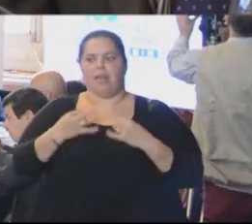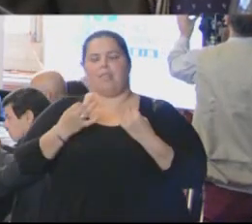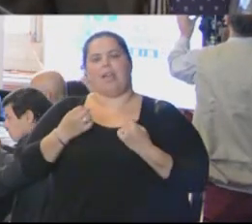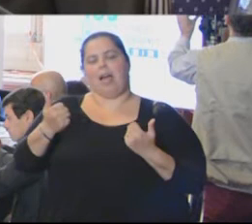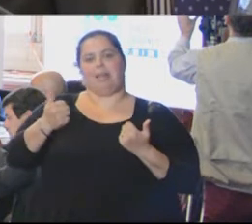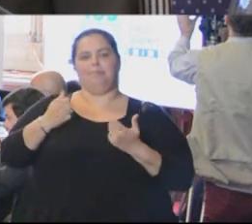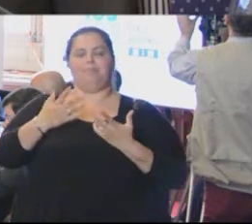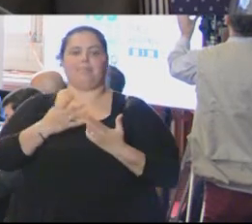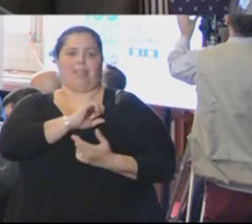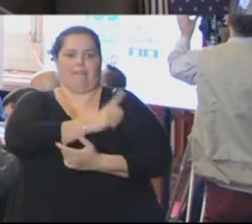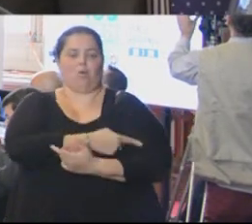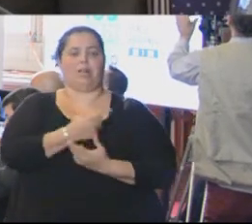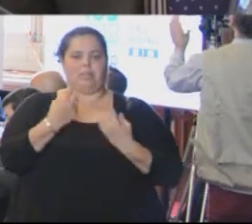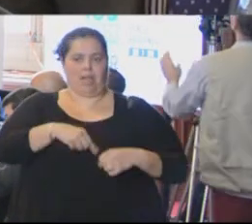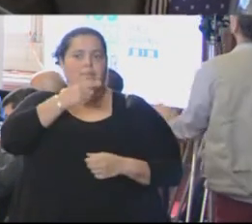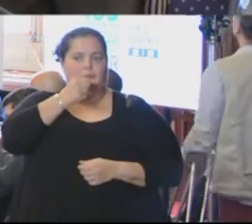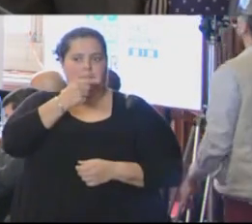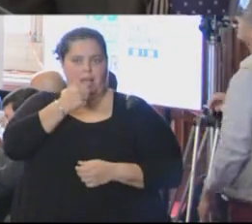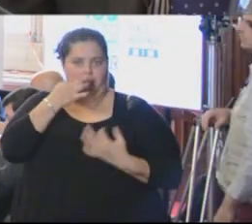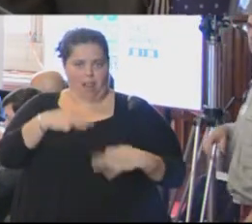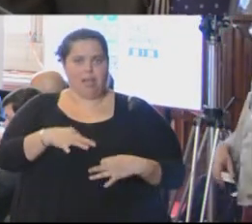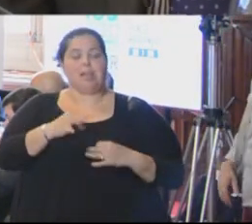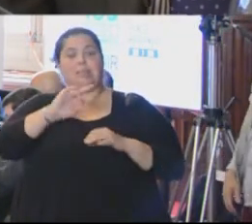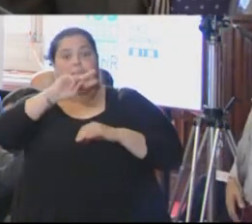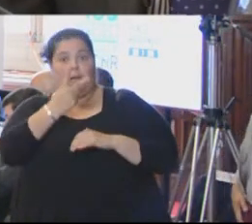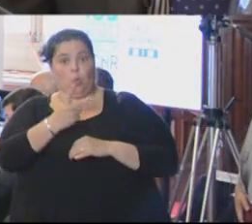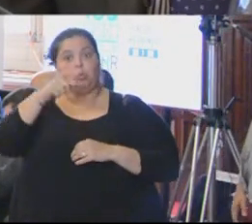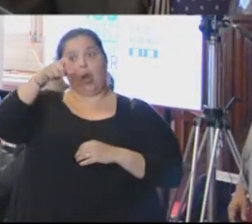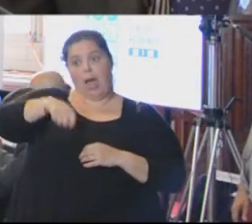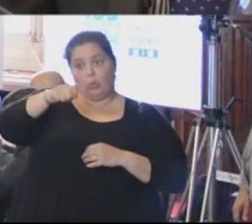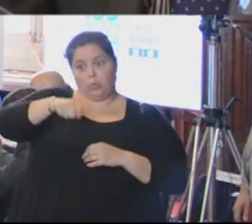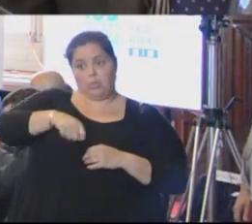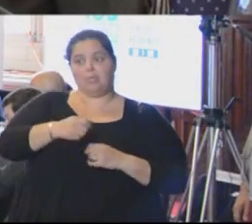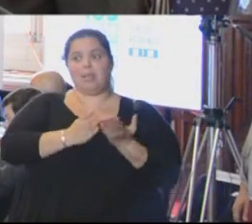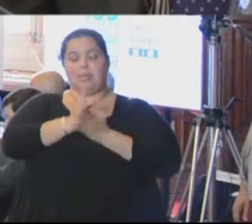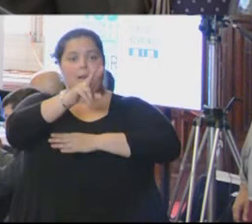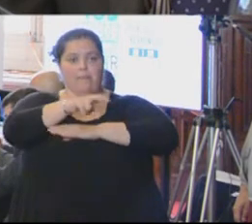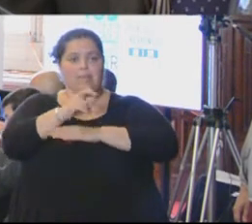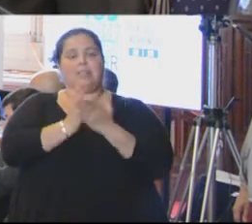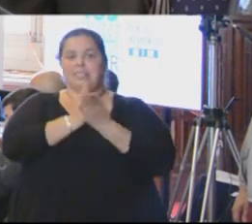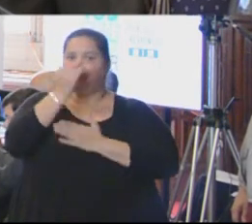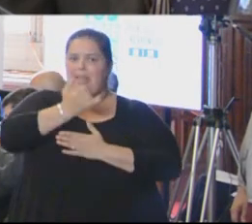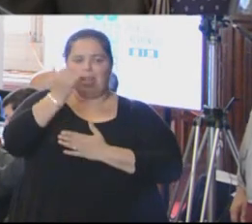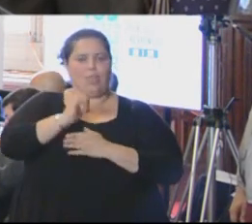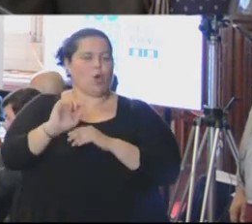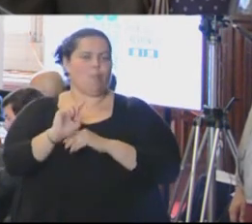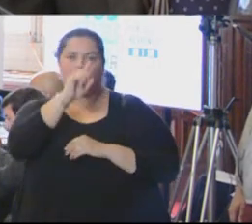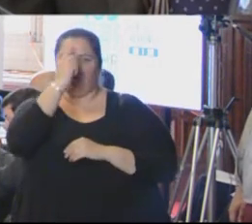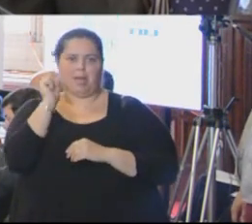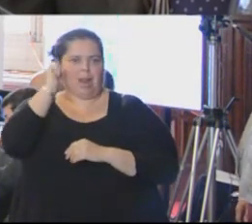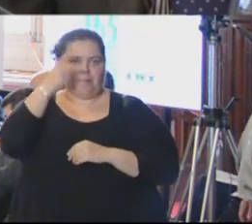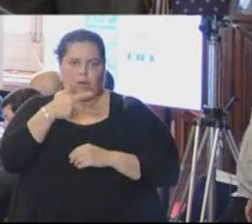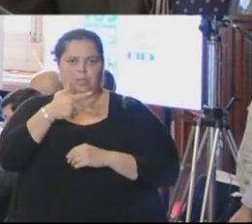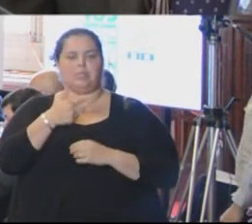segundo lugar, la acción de la justicia y la fiscalía siempre ha tenido como primera hipótesis precisamente el de